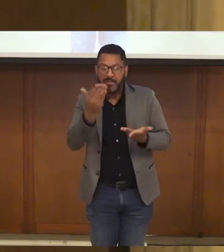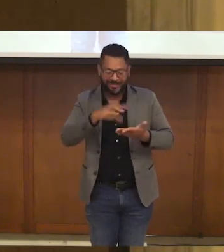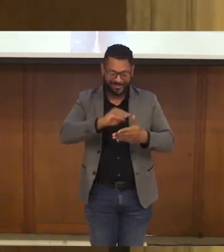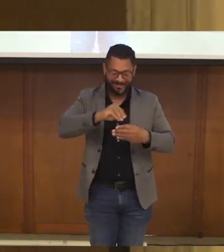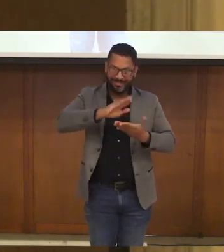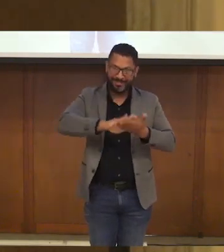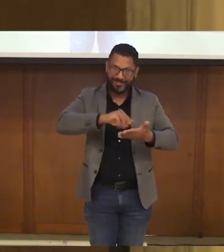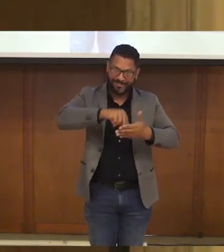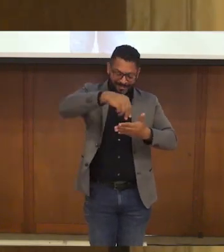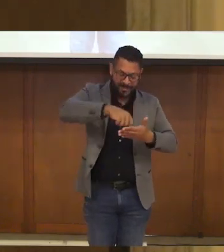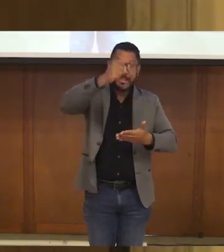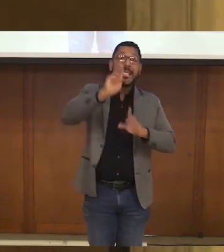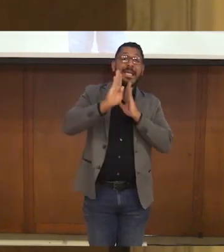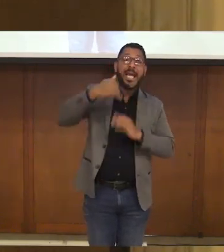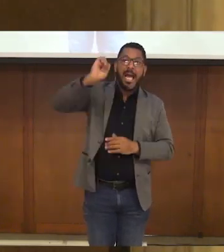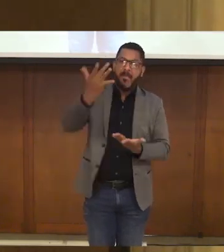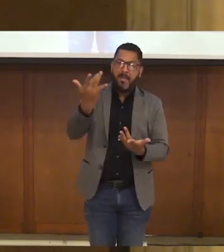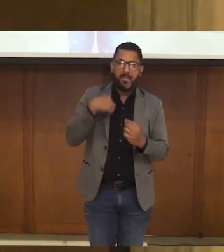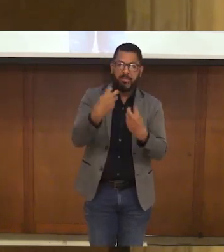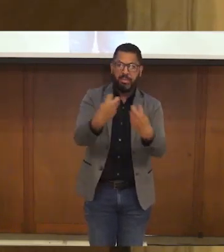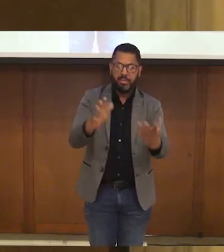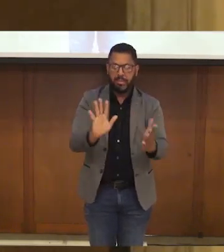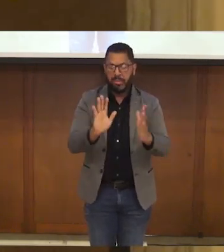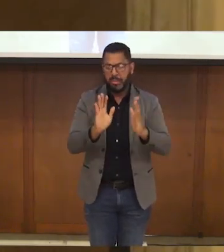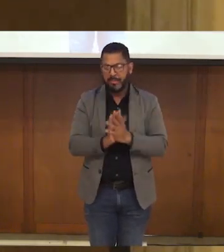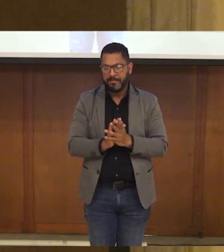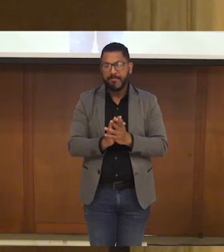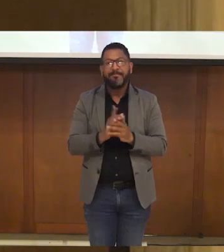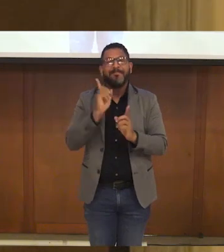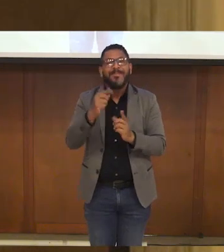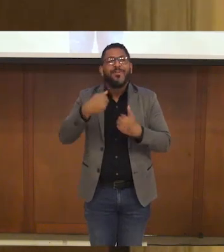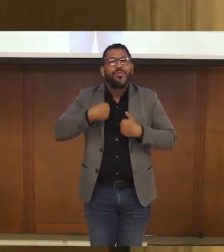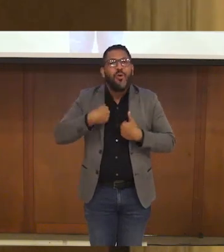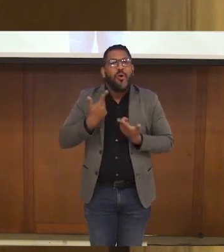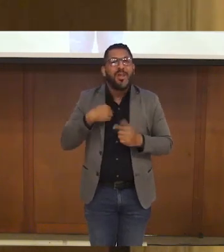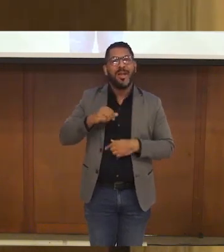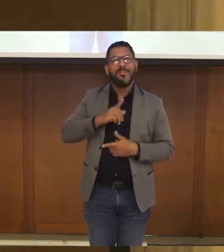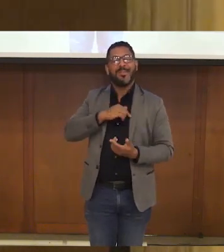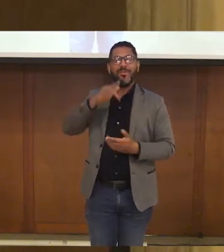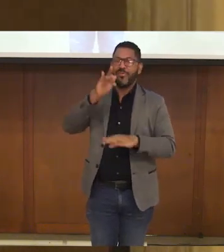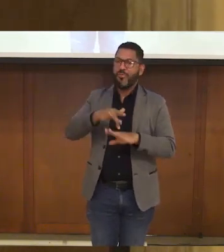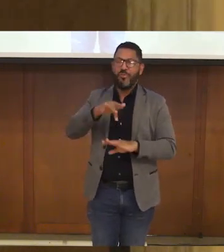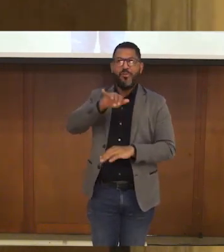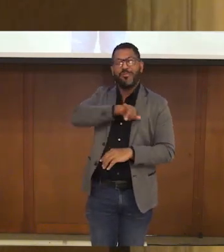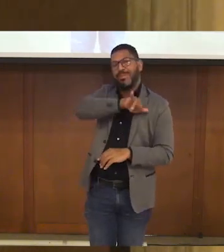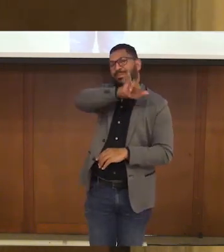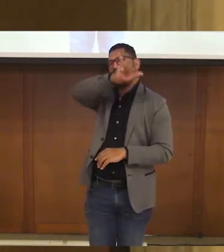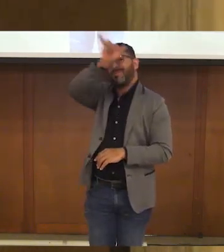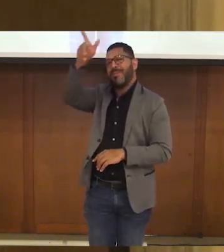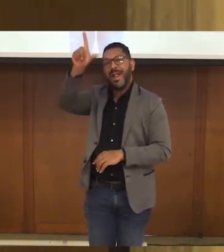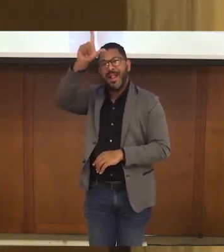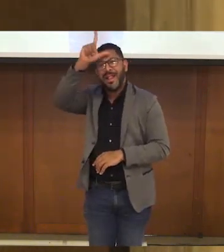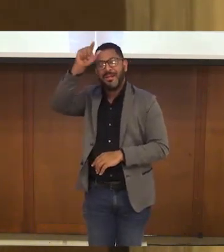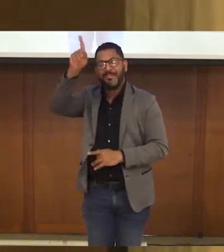que se abrieran los sobres acá en la Luis Ángel, pero curiosamente por gira de autor yo estaba en Lima